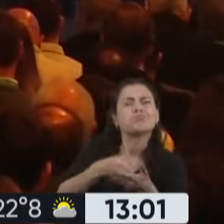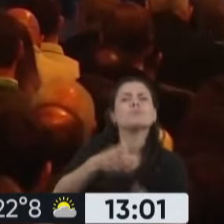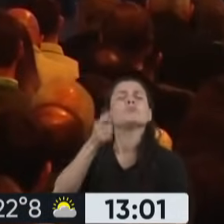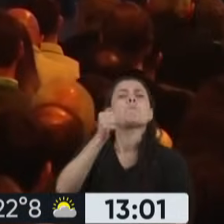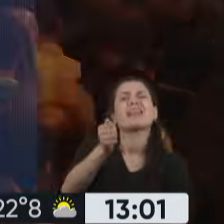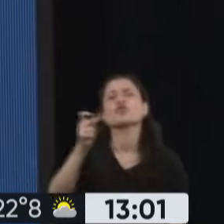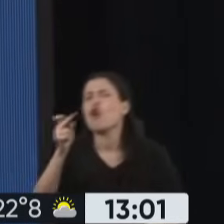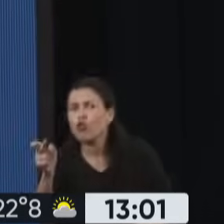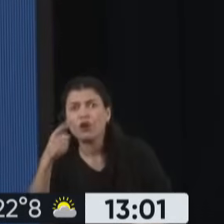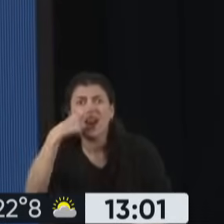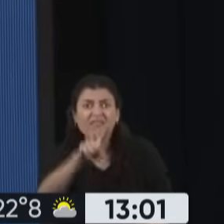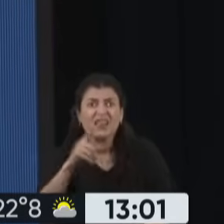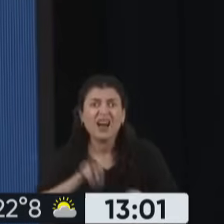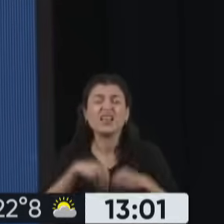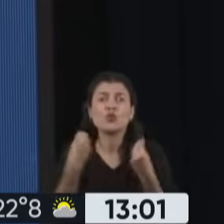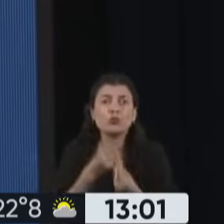Y abrimos